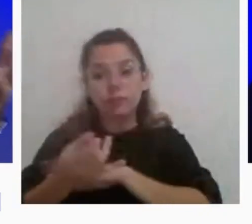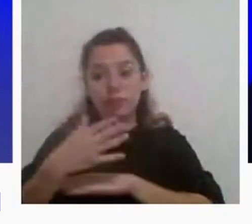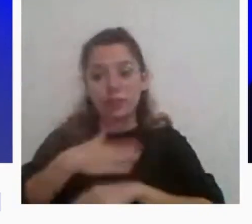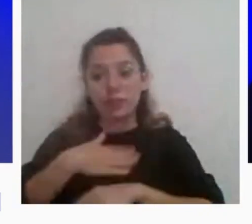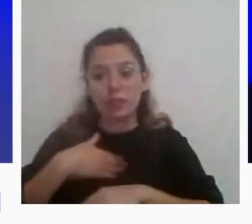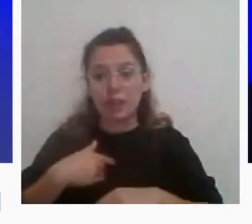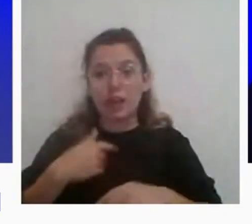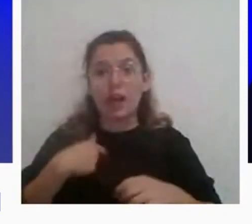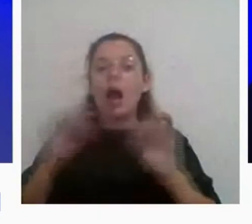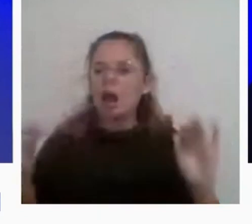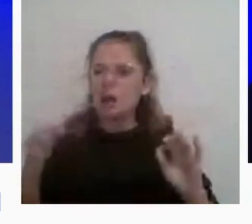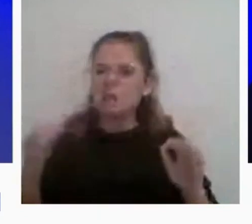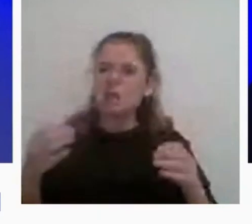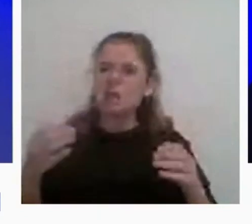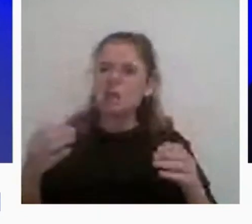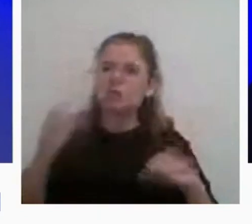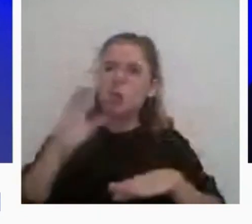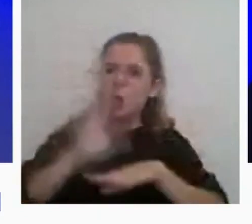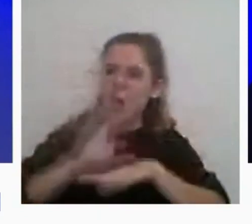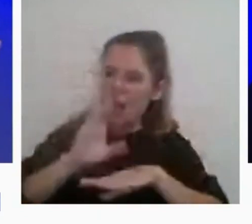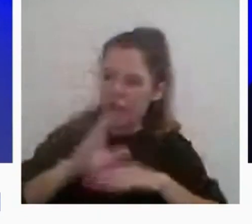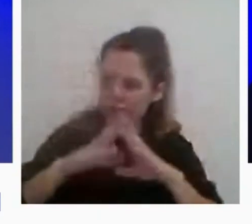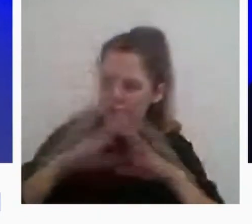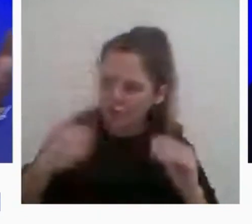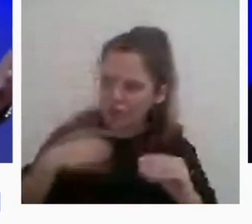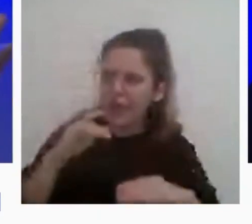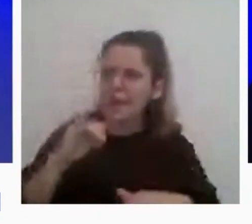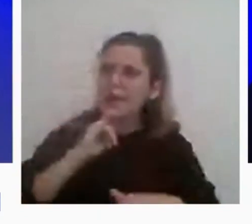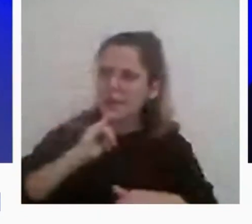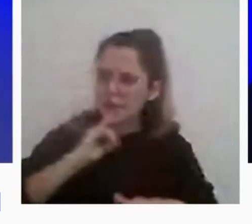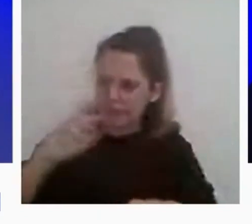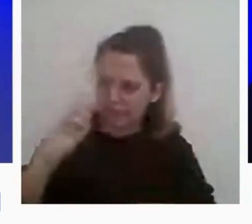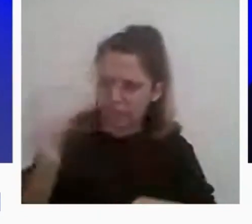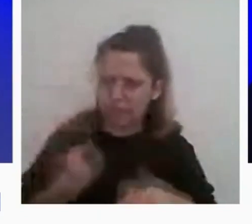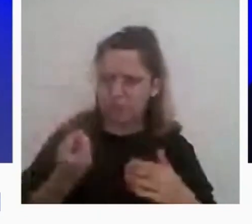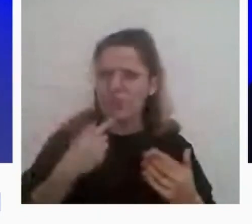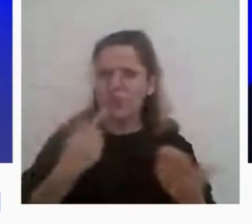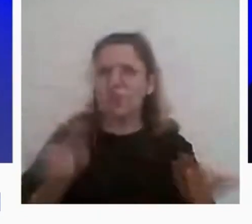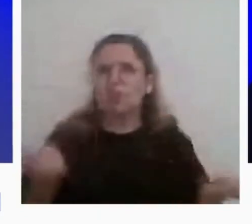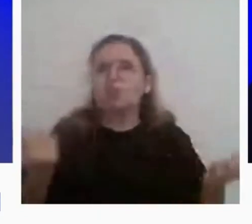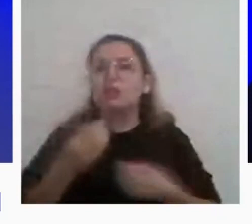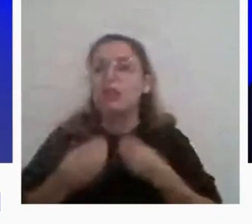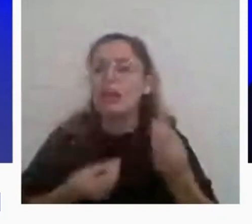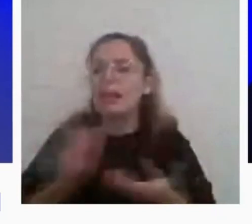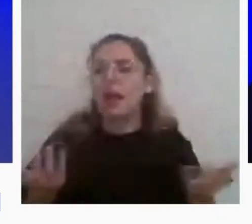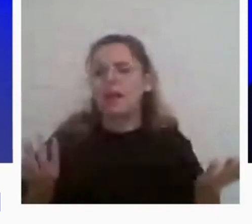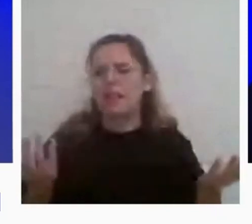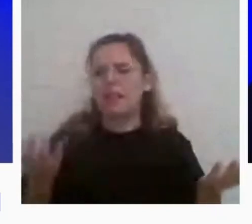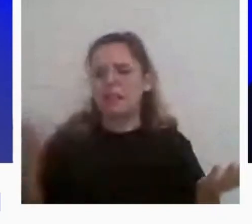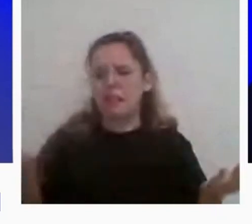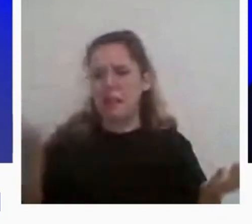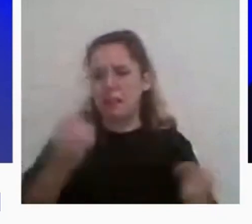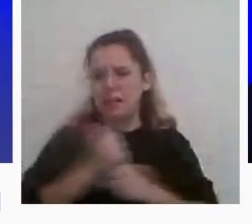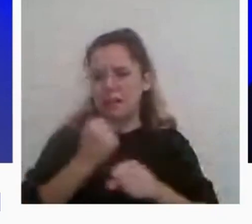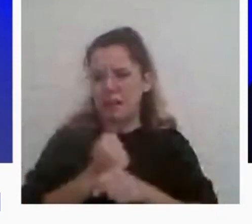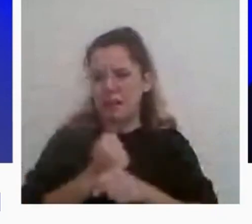carrera, idiomas, que decía, bueno, ¿y qué haces? Y sin menospreciar, o trabajando de camarera, y mi padre es hostelero. No, porque